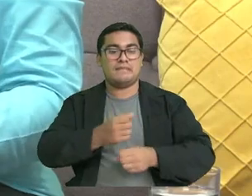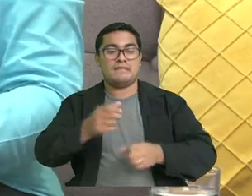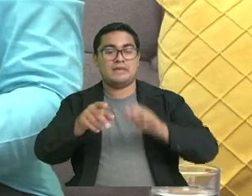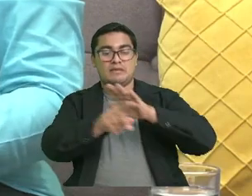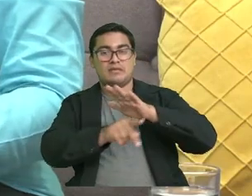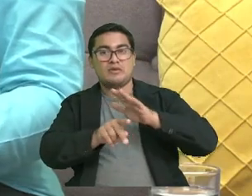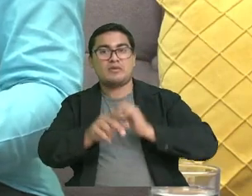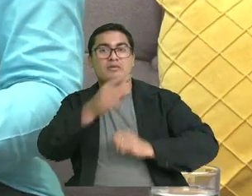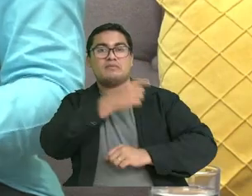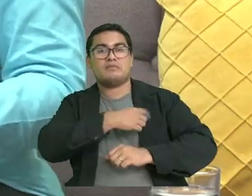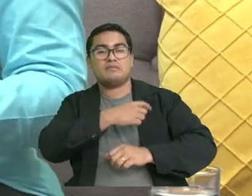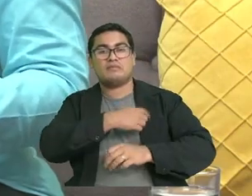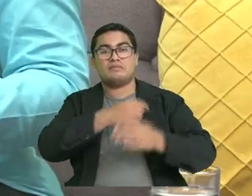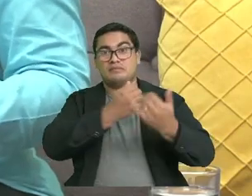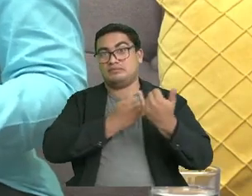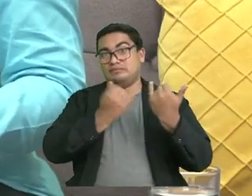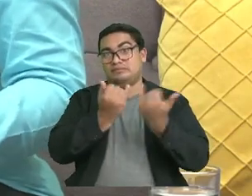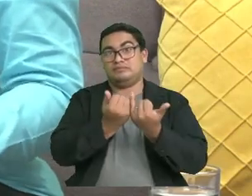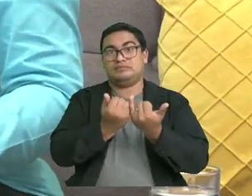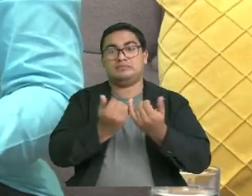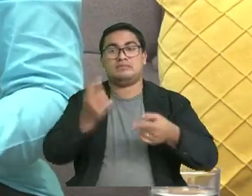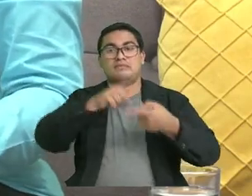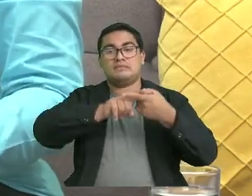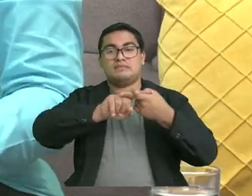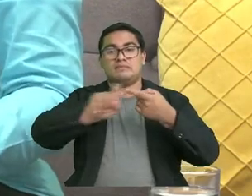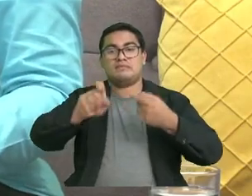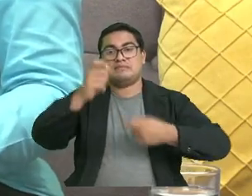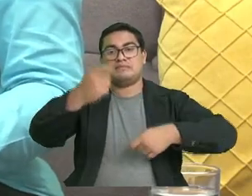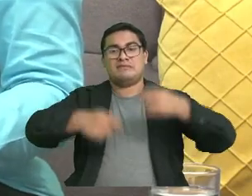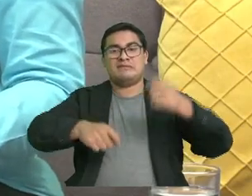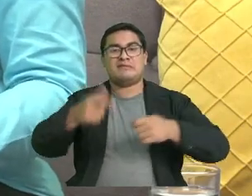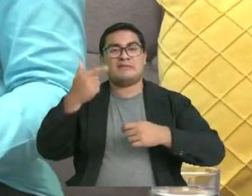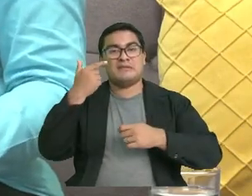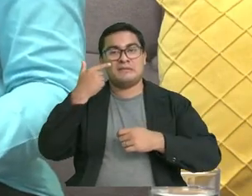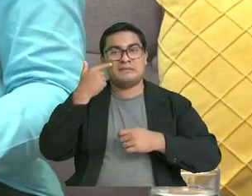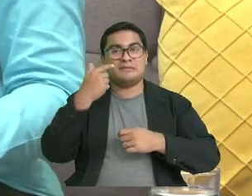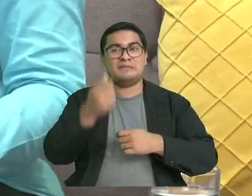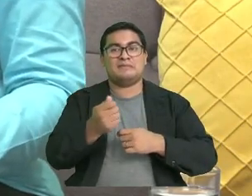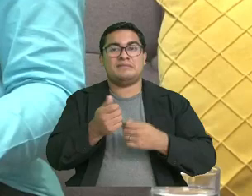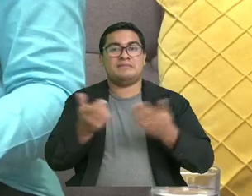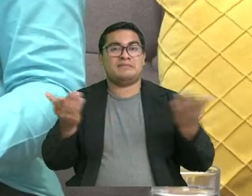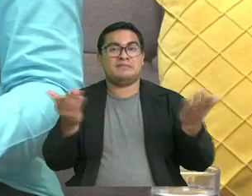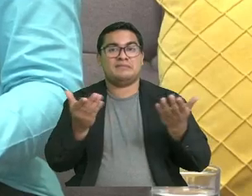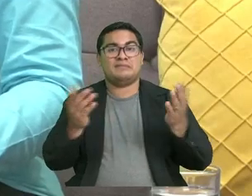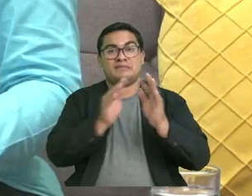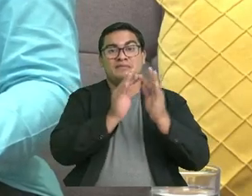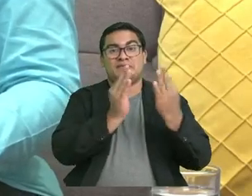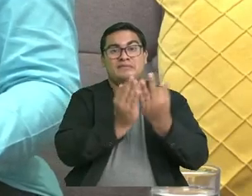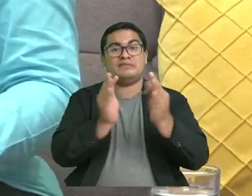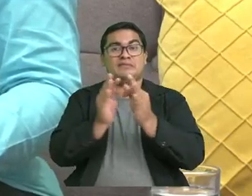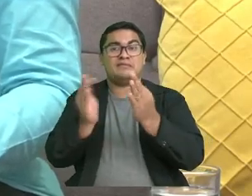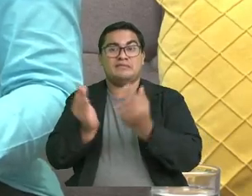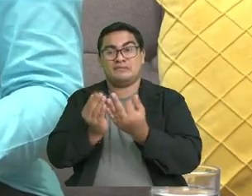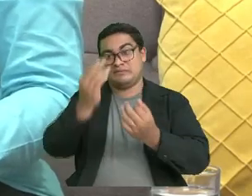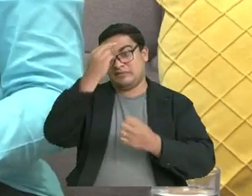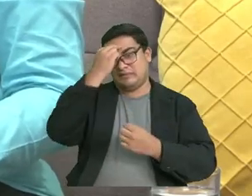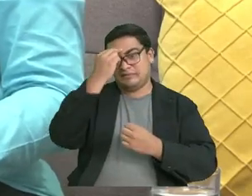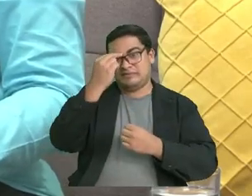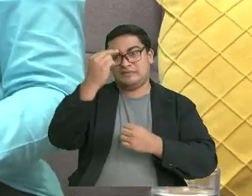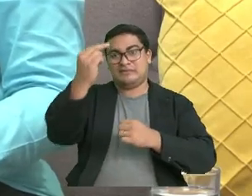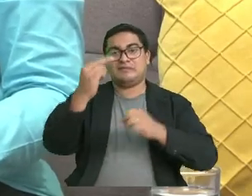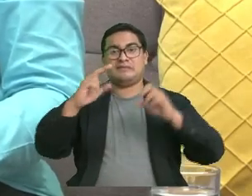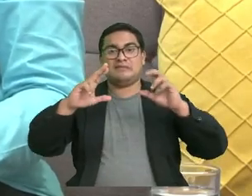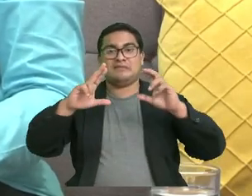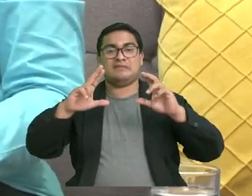de secundaria. Entonces es un mes de reconocimiento, es un mes donde la familia le rendimos homenaje